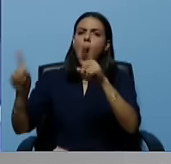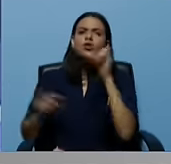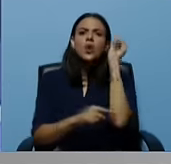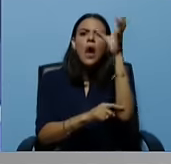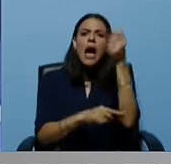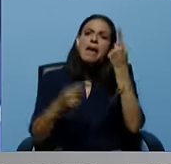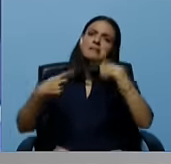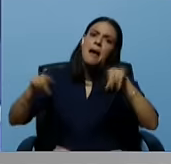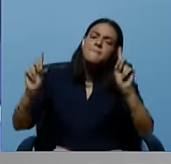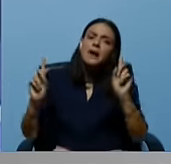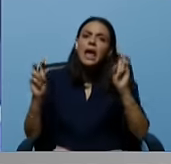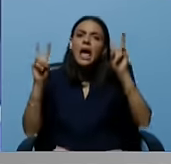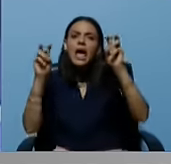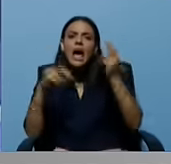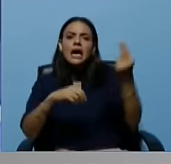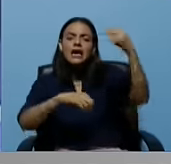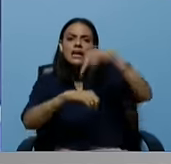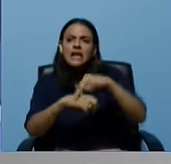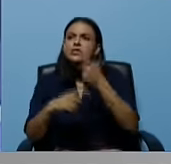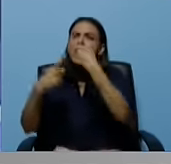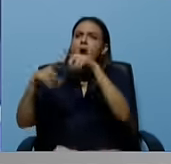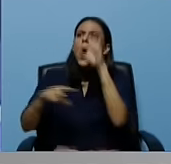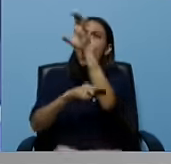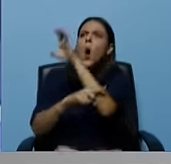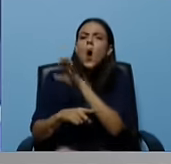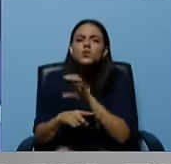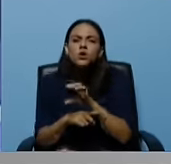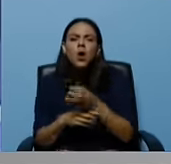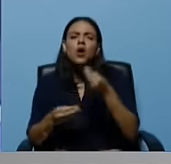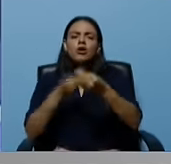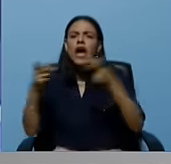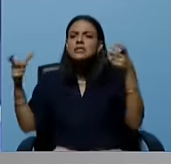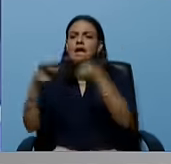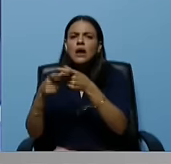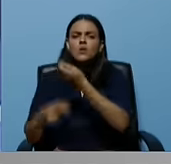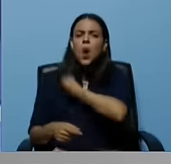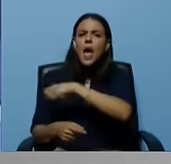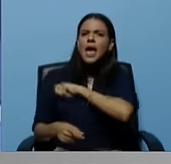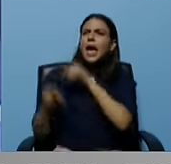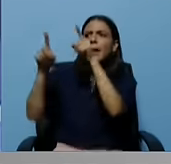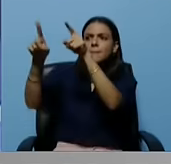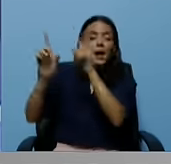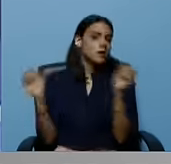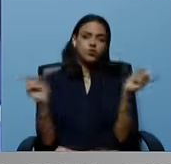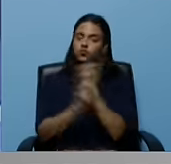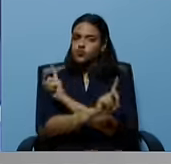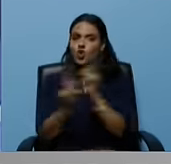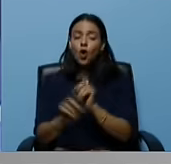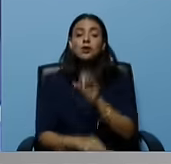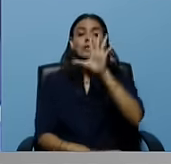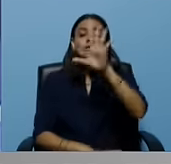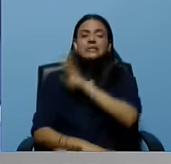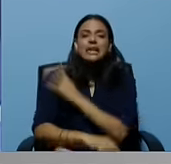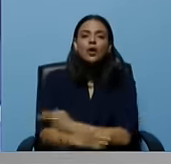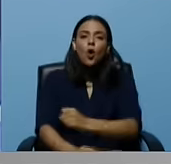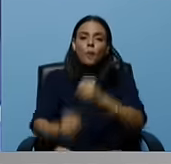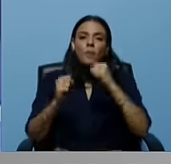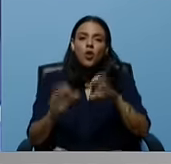asambleas nacionales espurias que se reúnen en Valencia, España, no. Los cinco